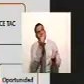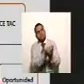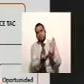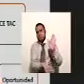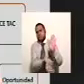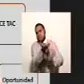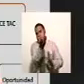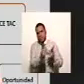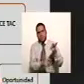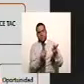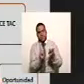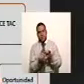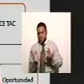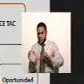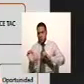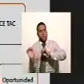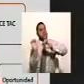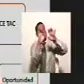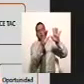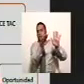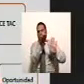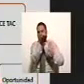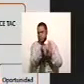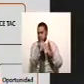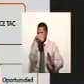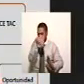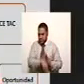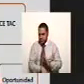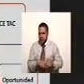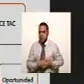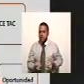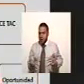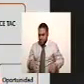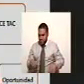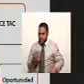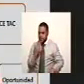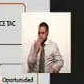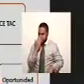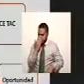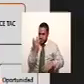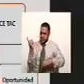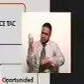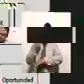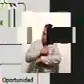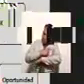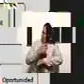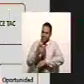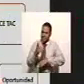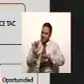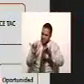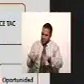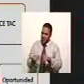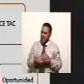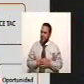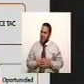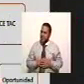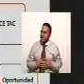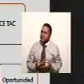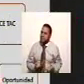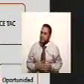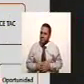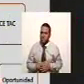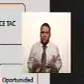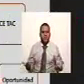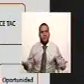estaba presentando por la sustitución de transporte de lo que iba a ocurrir en el sector de hidrocarburos hacia el sector de carga plena,